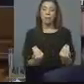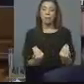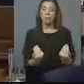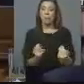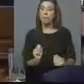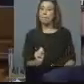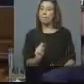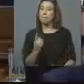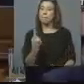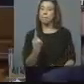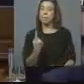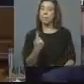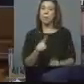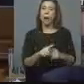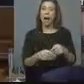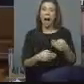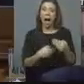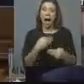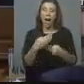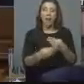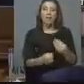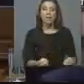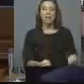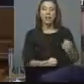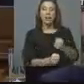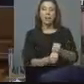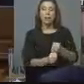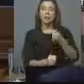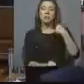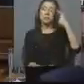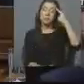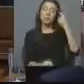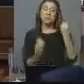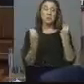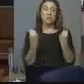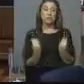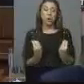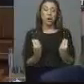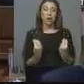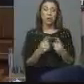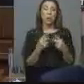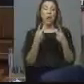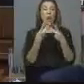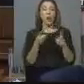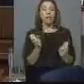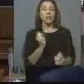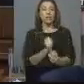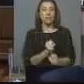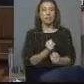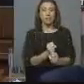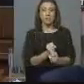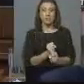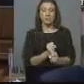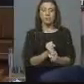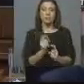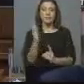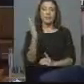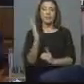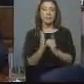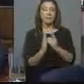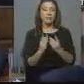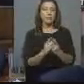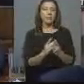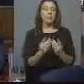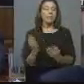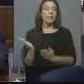un primer paso de reemplazo que nos parece adecuado con la libertad de trabajo, con la libertad de emprendimiento,